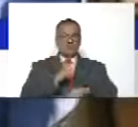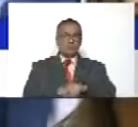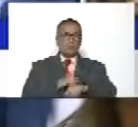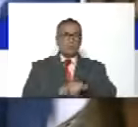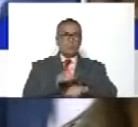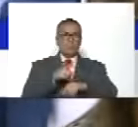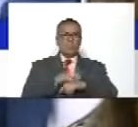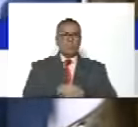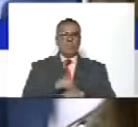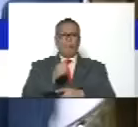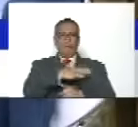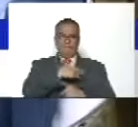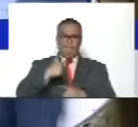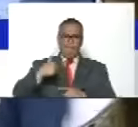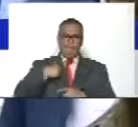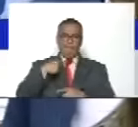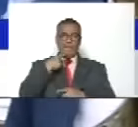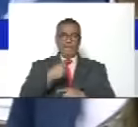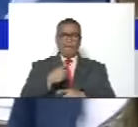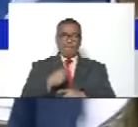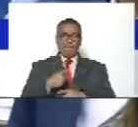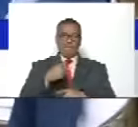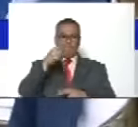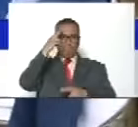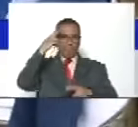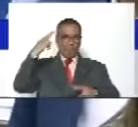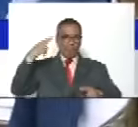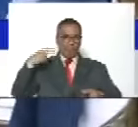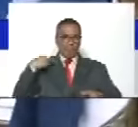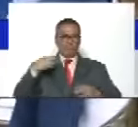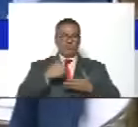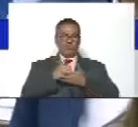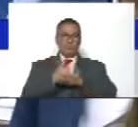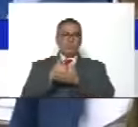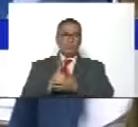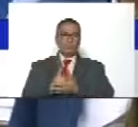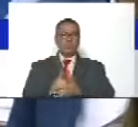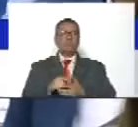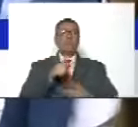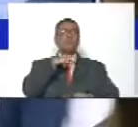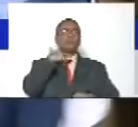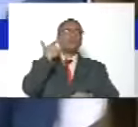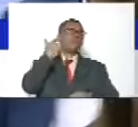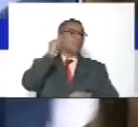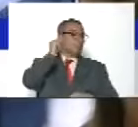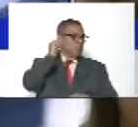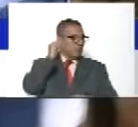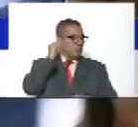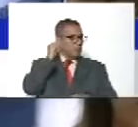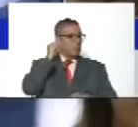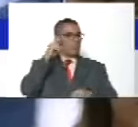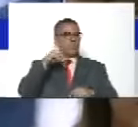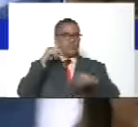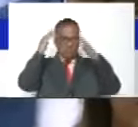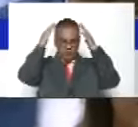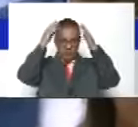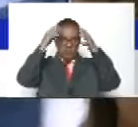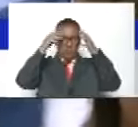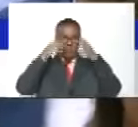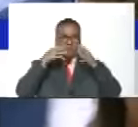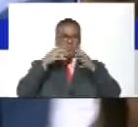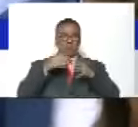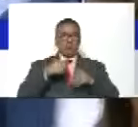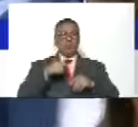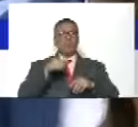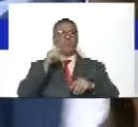momento quisiera rendir un homenaje solidario a las mujeres que no se tapan la cabeza, a las